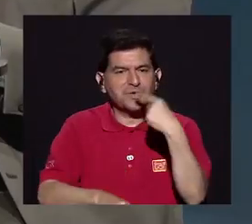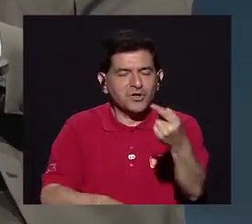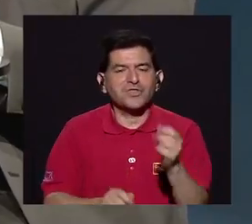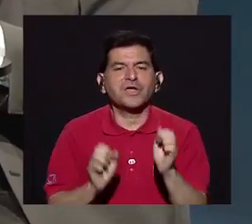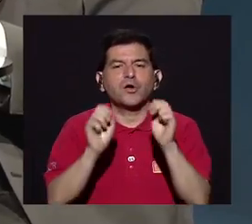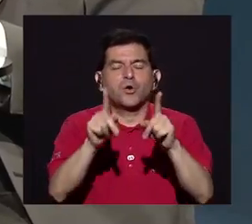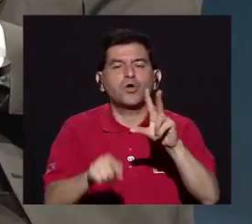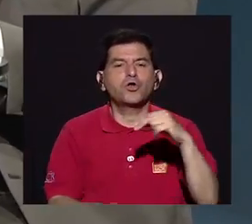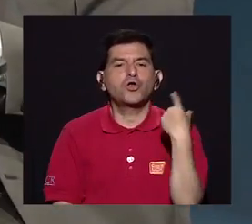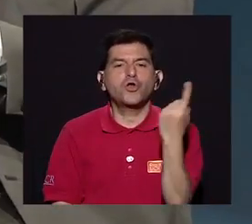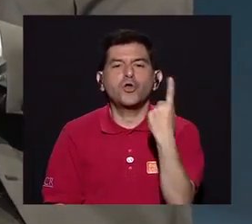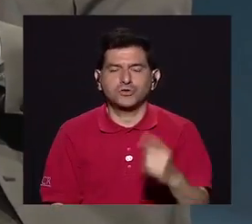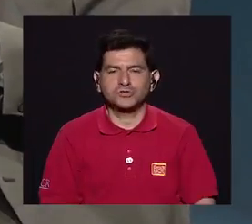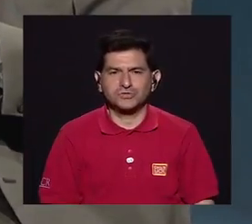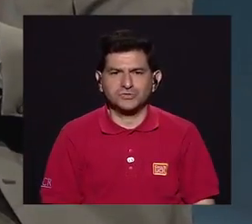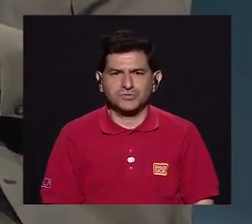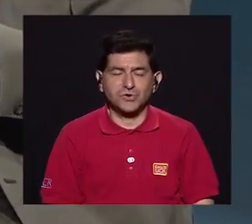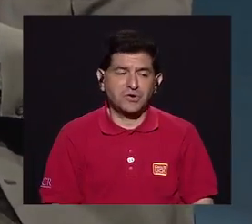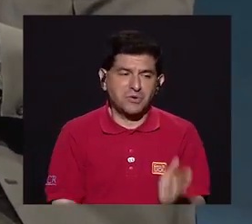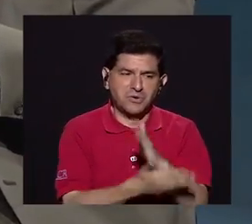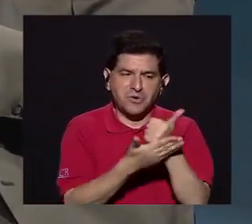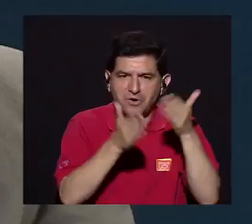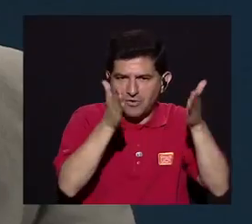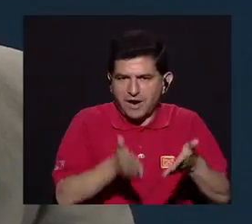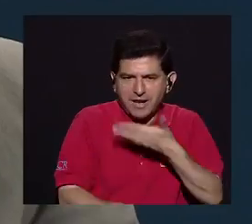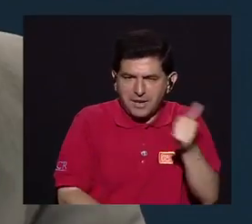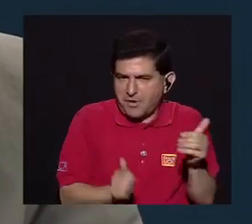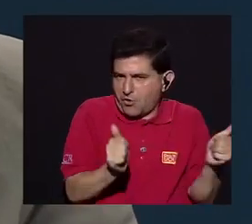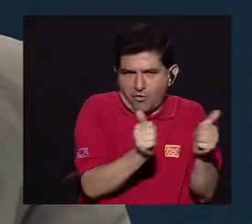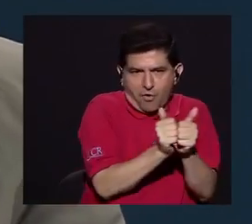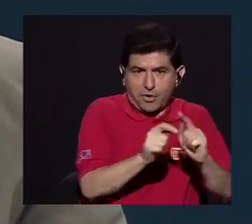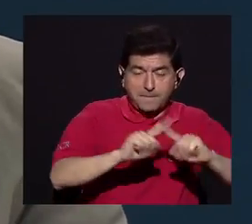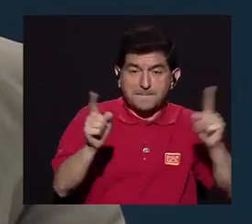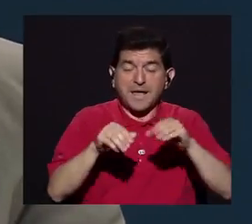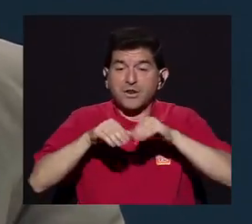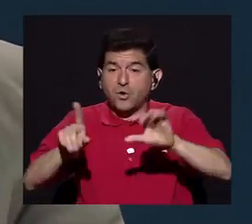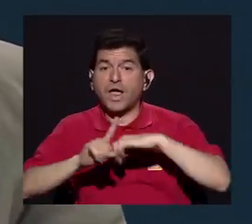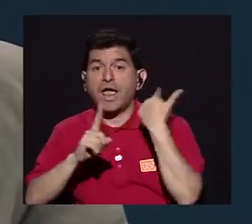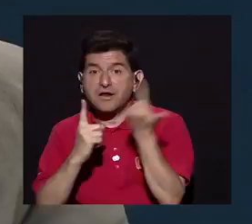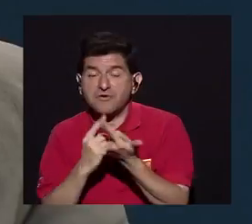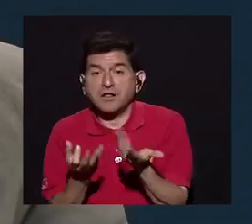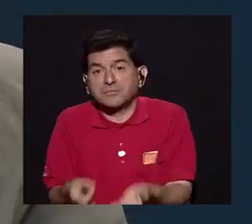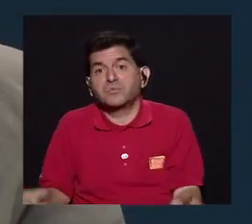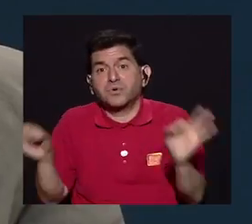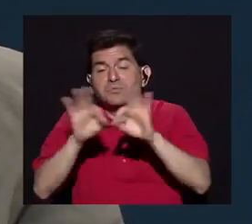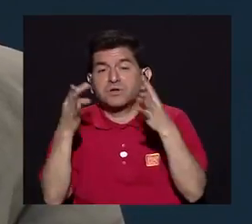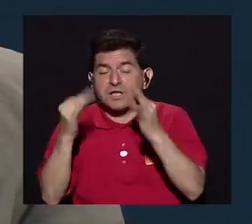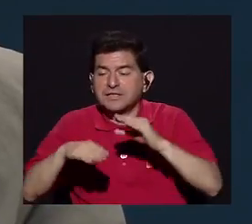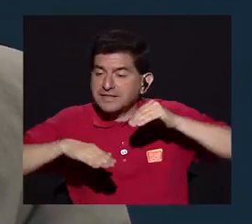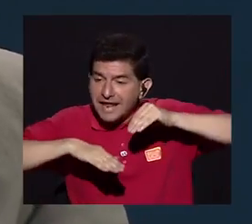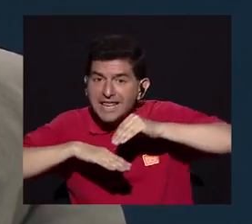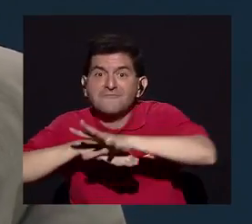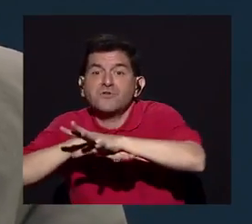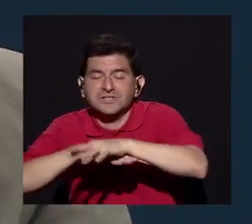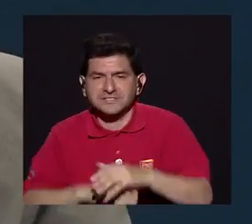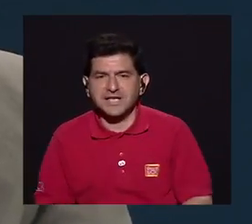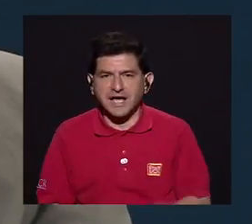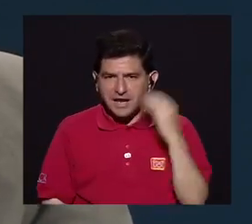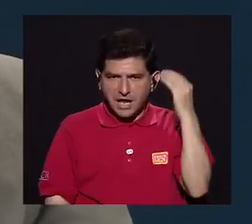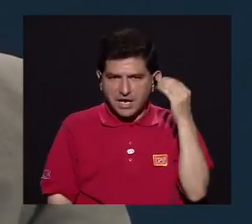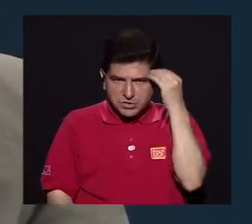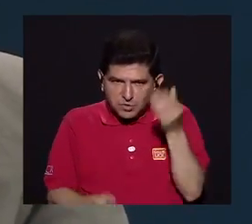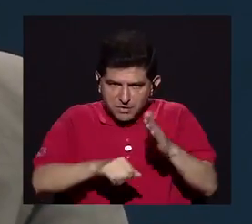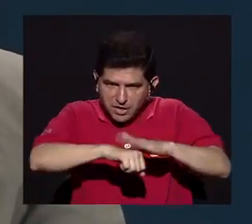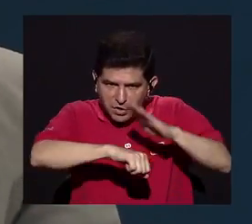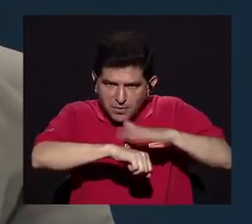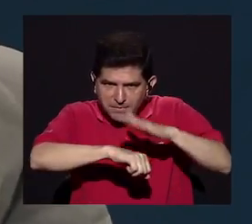planteado la posibilidad no solamente de no juntarnos con algunas personas, pero es fundamental en las redes sociales ahora el tratar de influenciar esos, sí, generadores de opinión